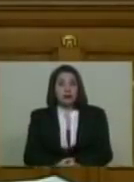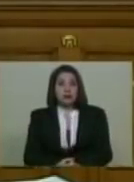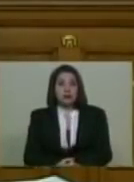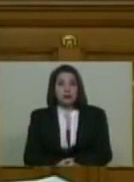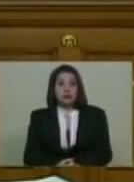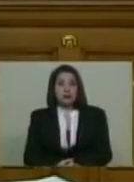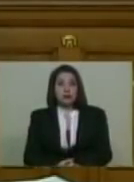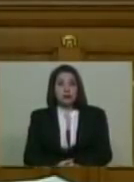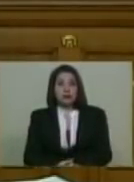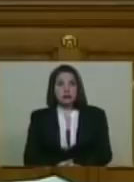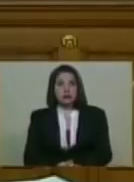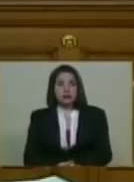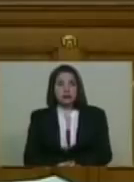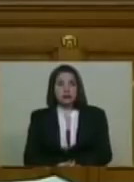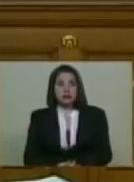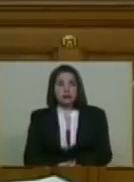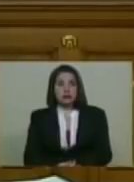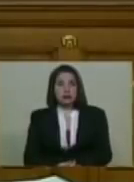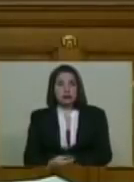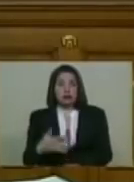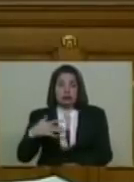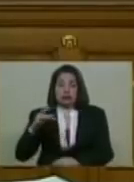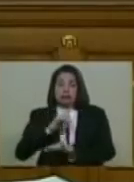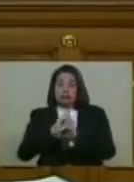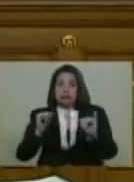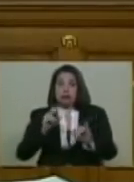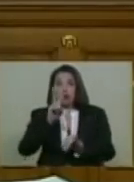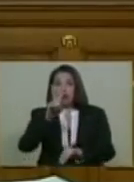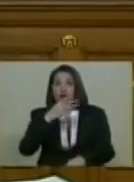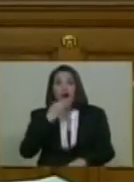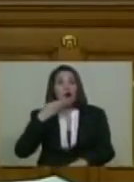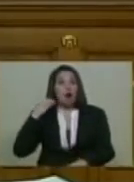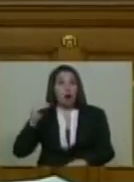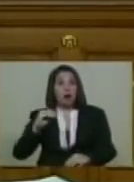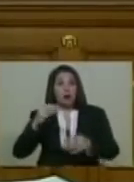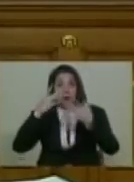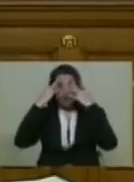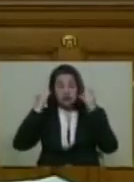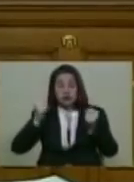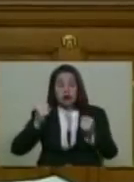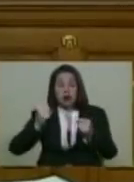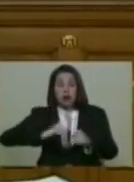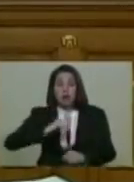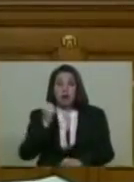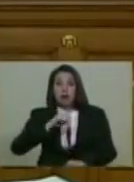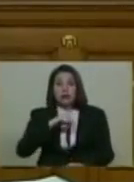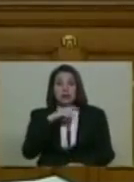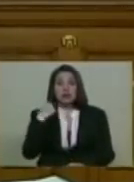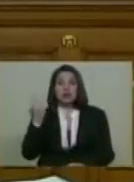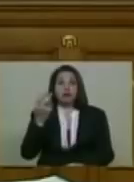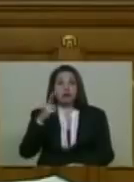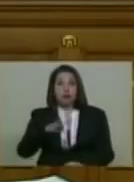lamentablemente con el resultado de dos jóvenes profesionales policías muertos